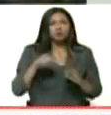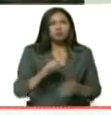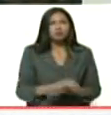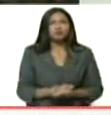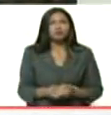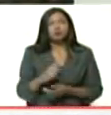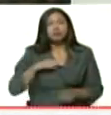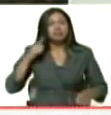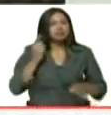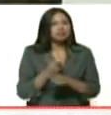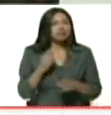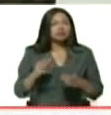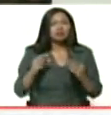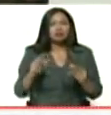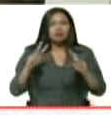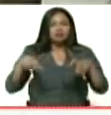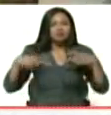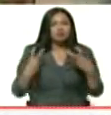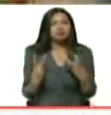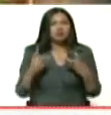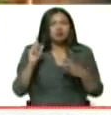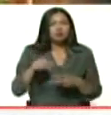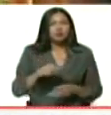nuestra exigencia de rectificación,